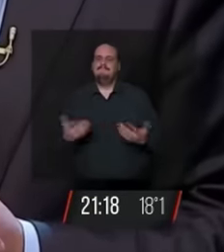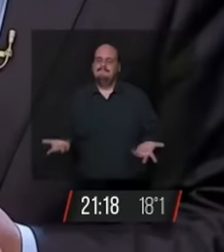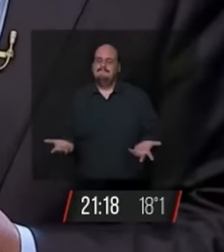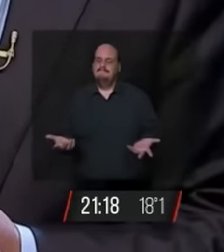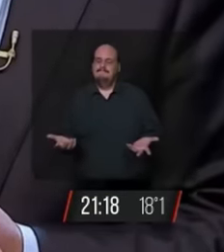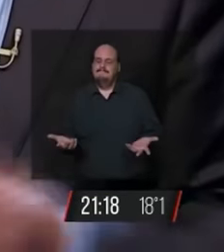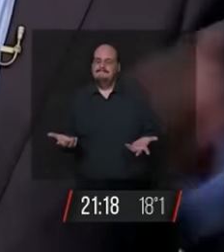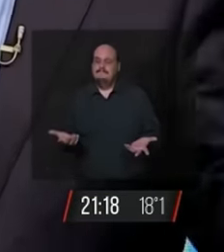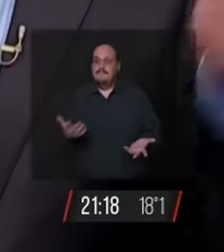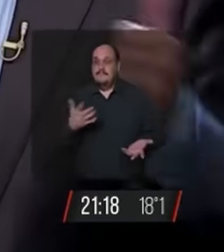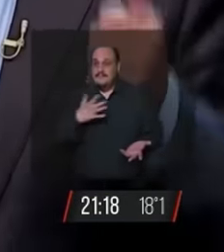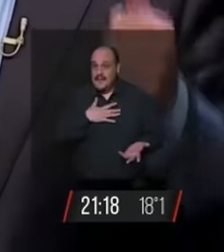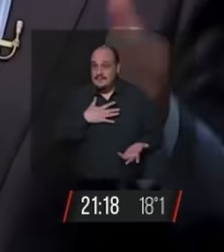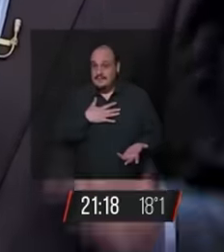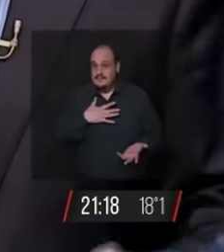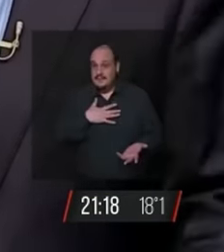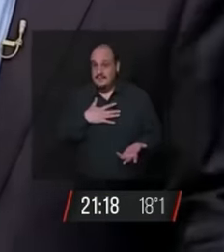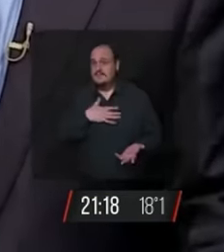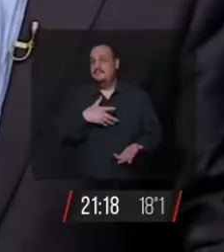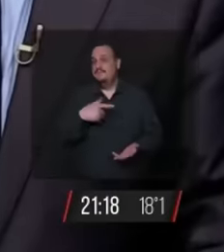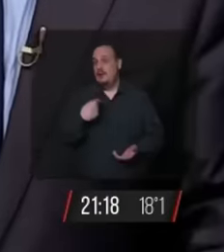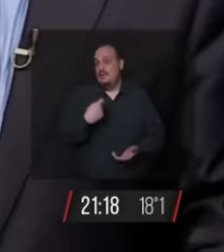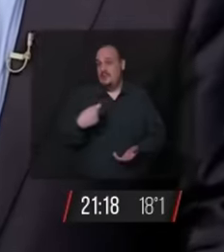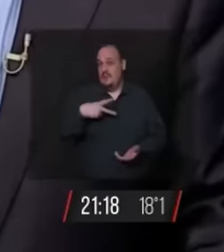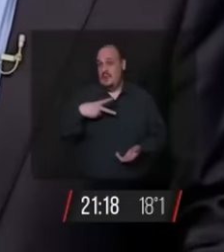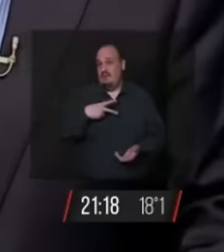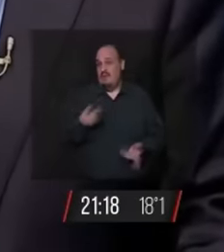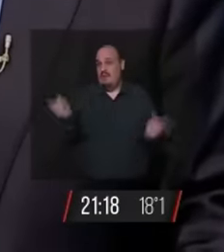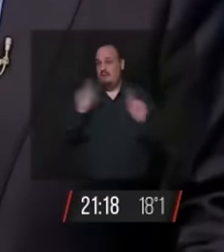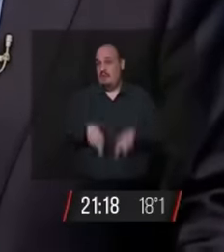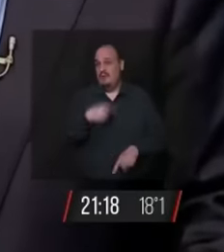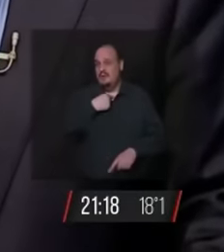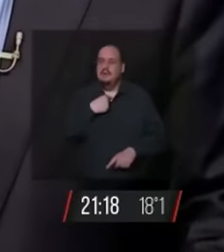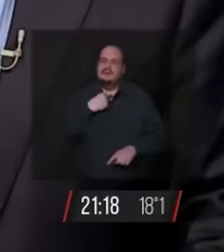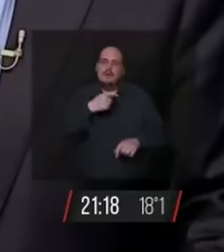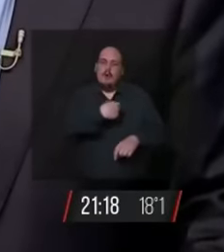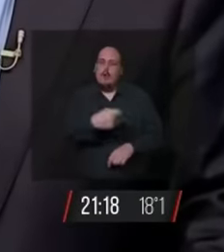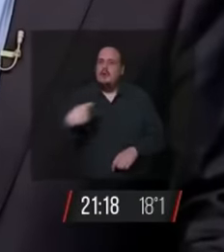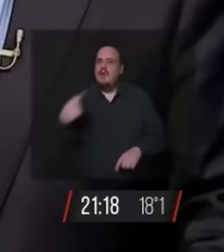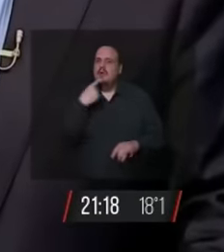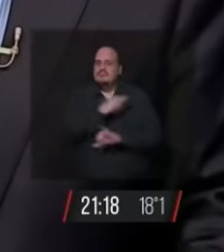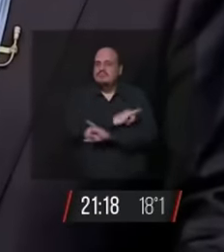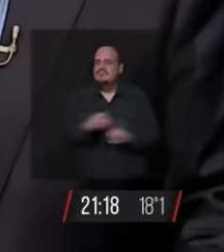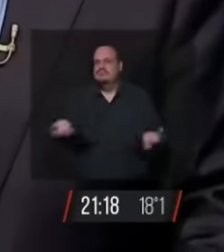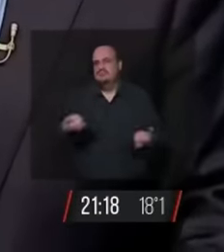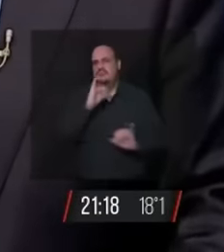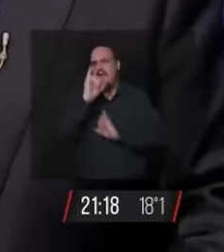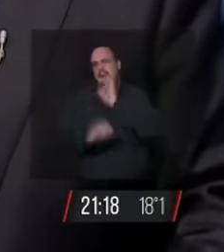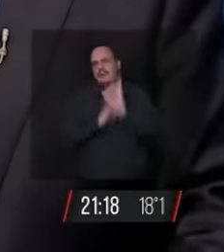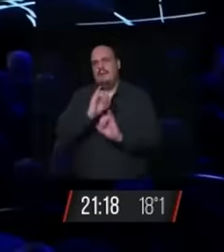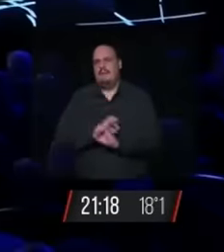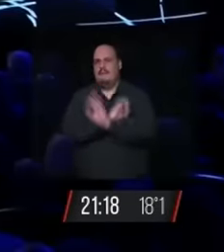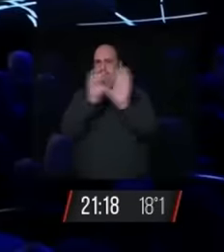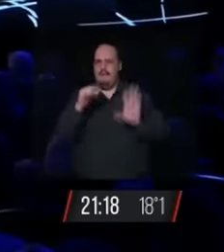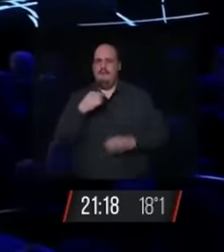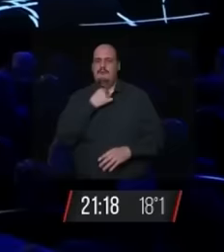Desgraciadamente, plantea la vuelta de las AFJP. Le quiero contar a cada jubilado y jubilada lo que eso significa. Hoy,